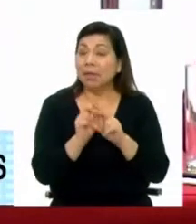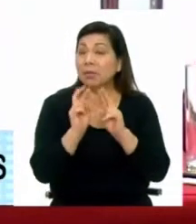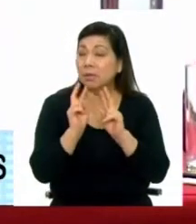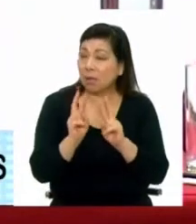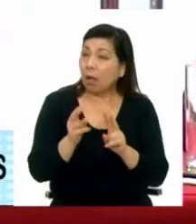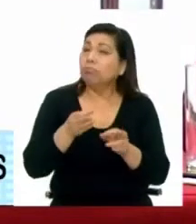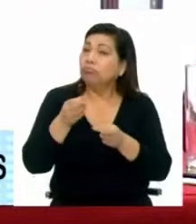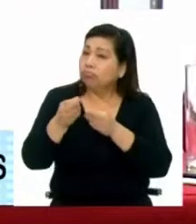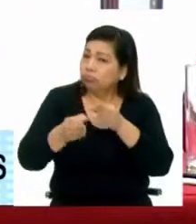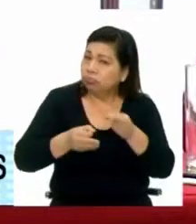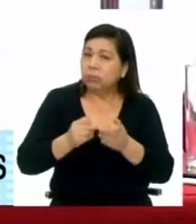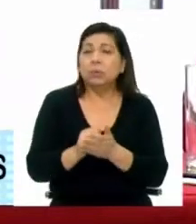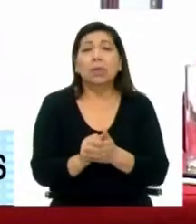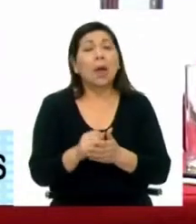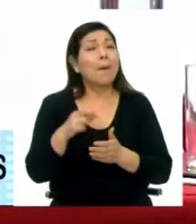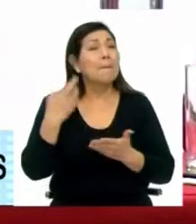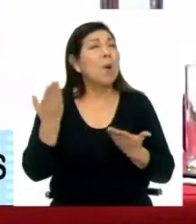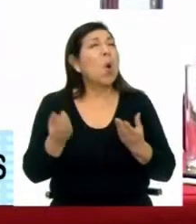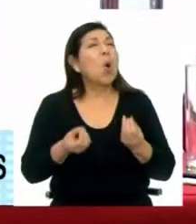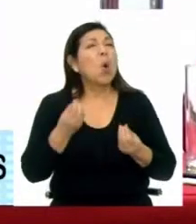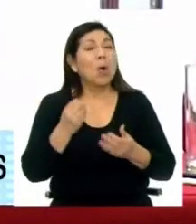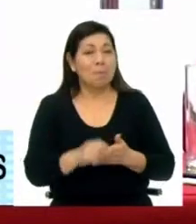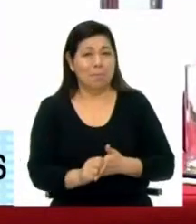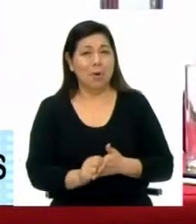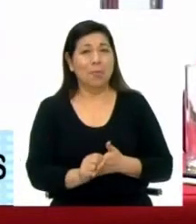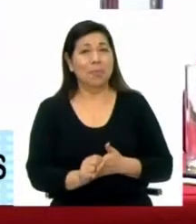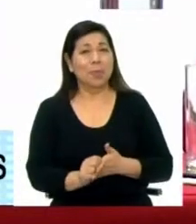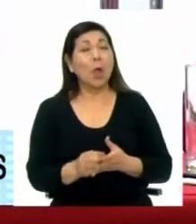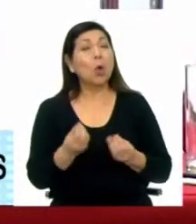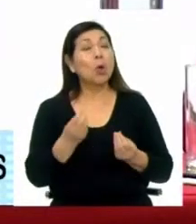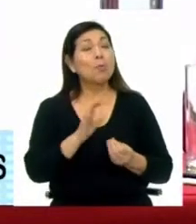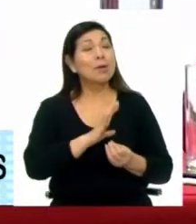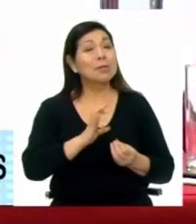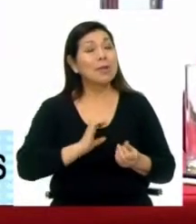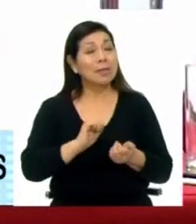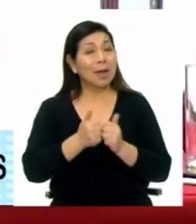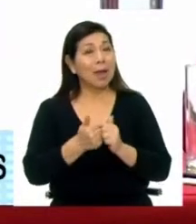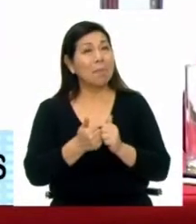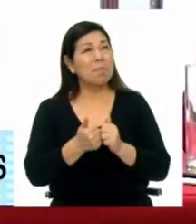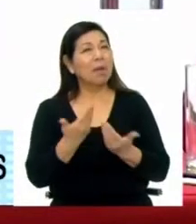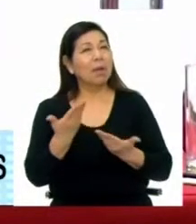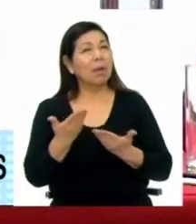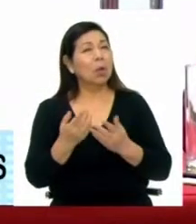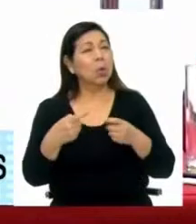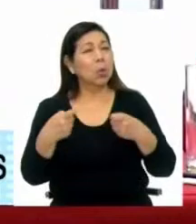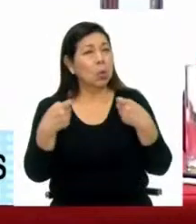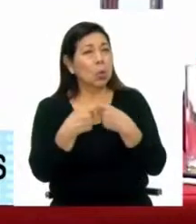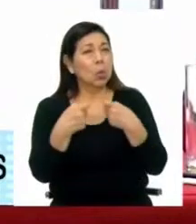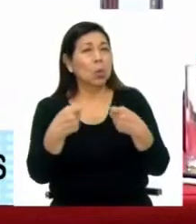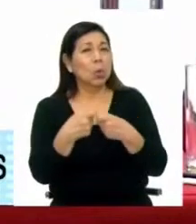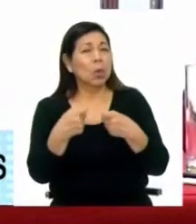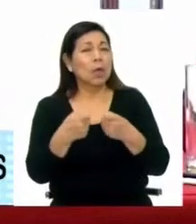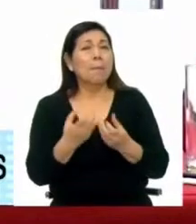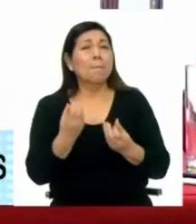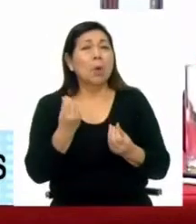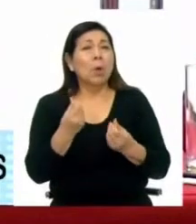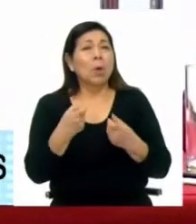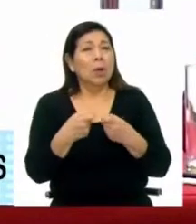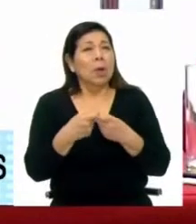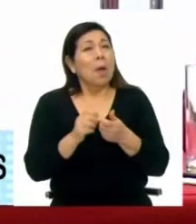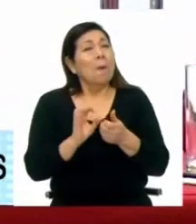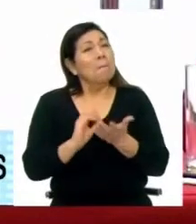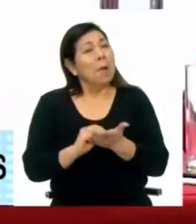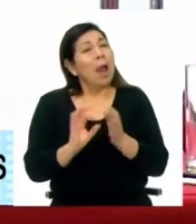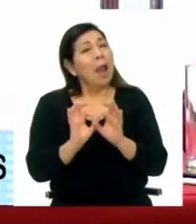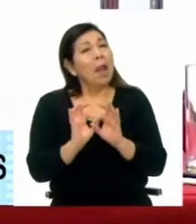viendo la política de nosotros como Estado cambiar la matriz energética por energías